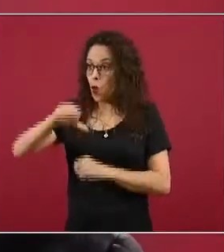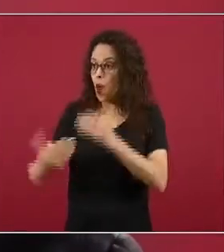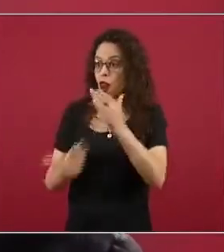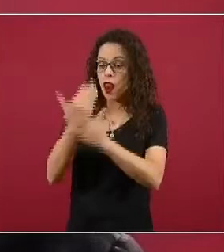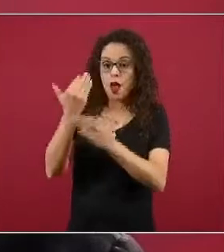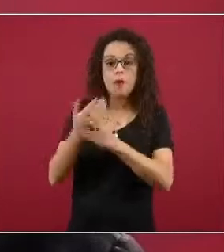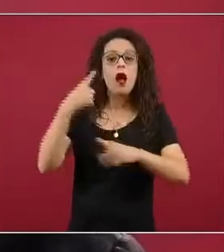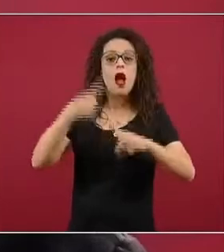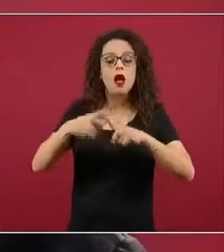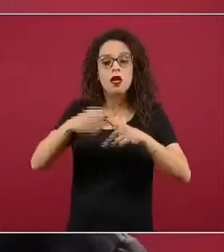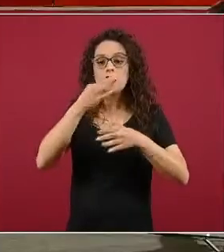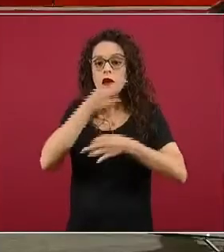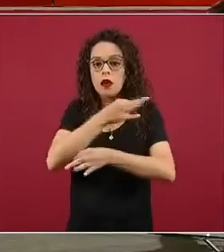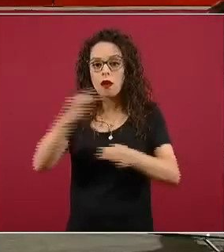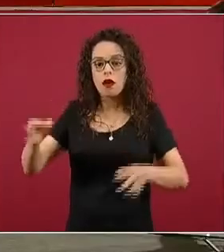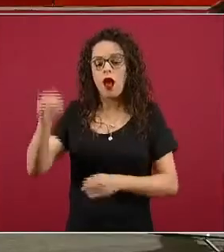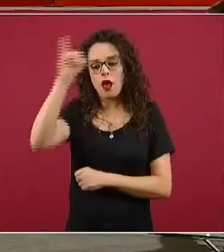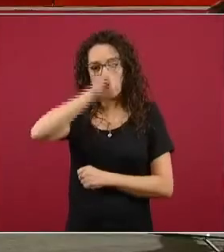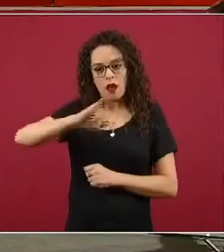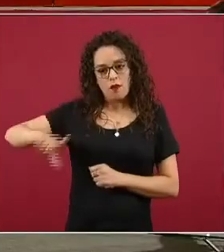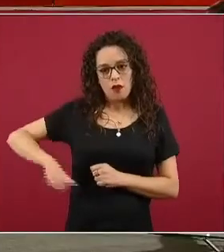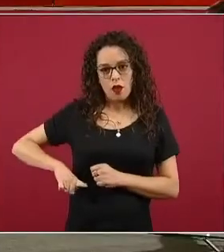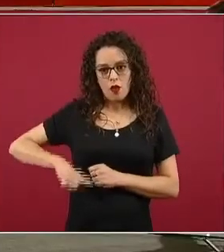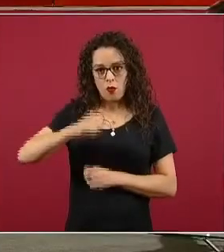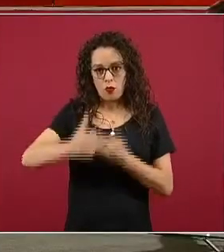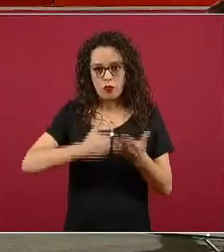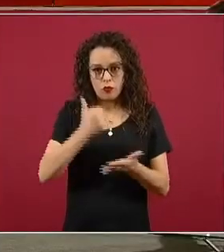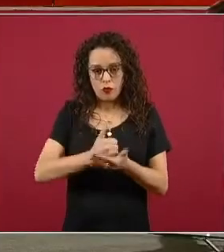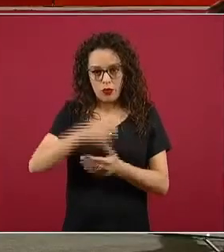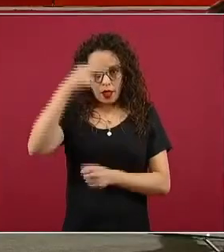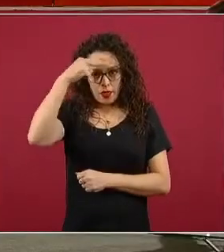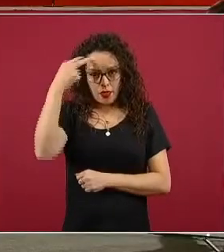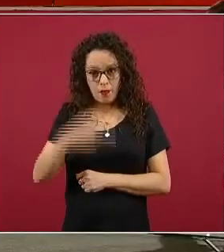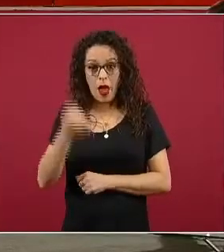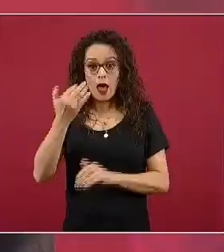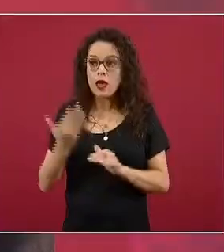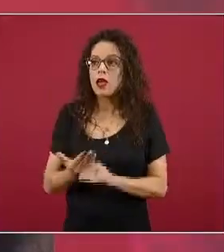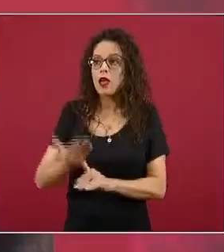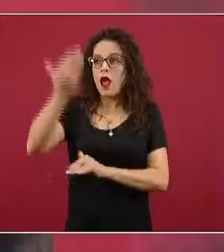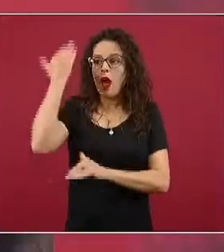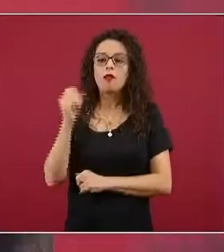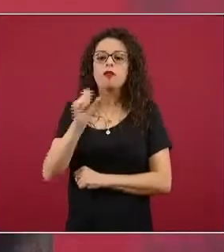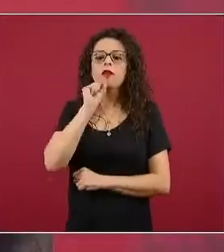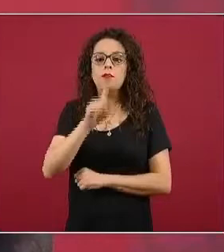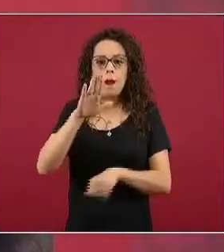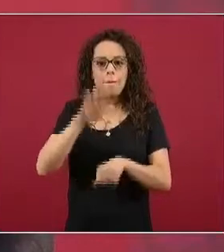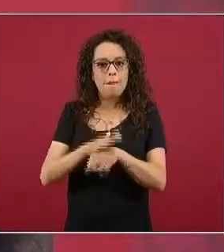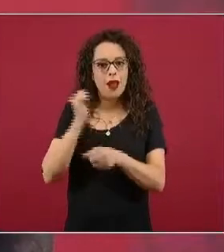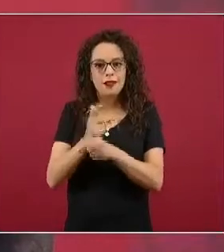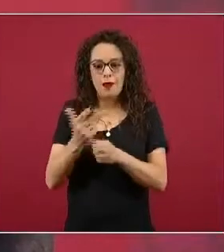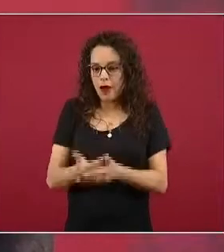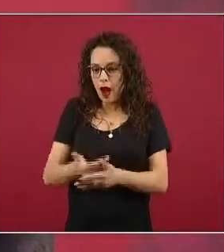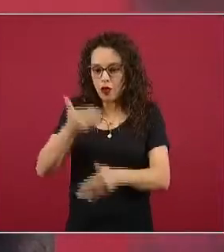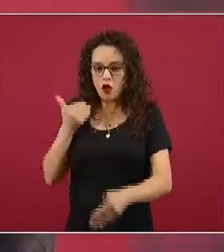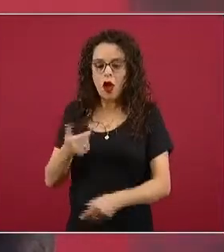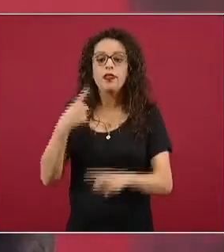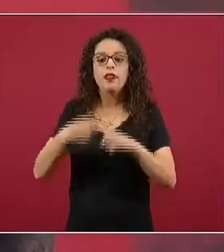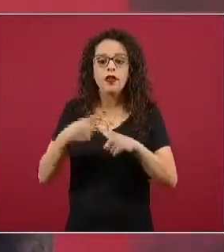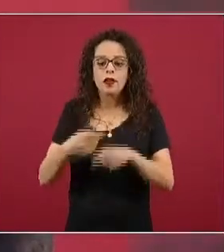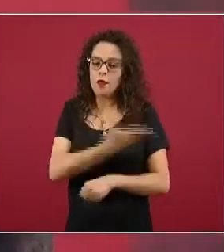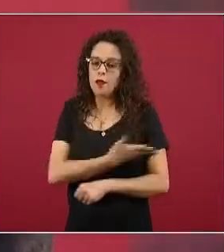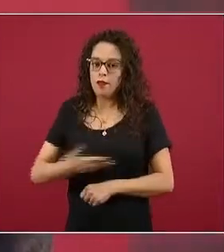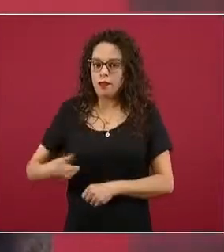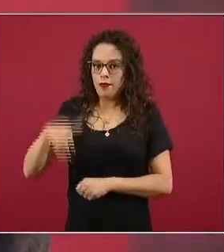la jefa de gobierno de la Ciudad de México y que lo hizo un poco más temprano el propio presidente de la República. Es momento de quedarnos en